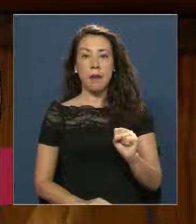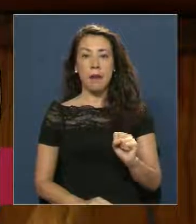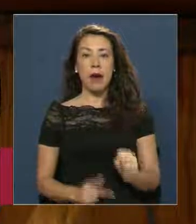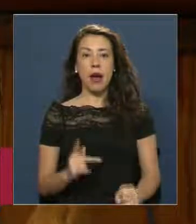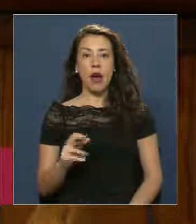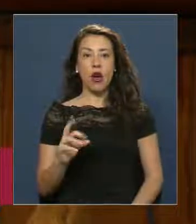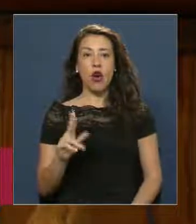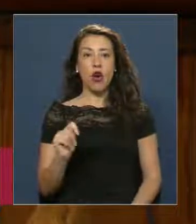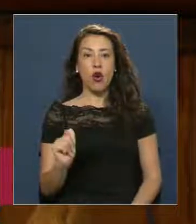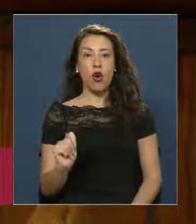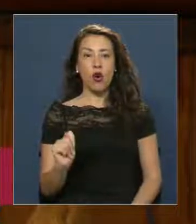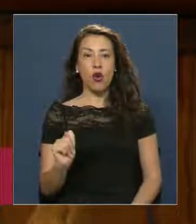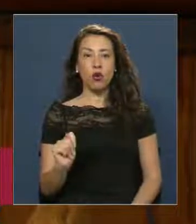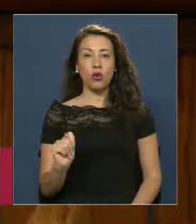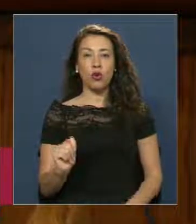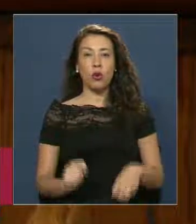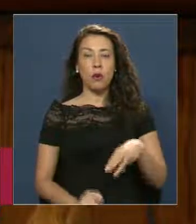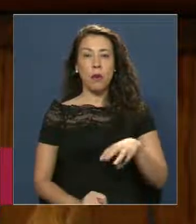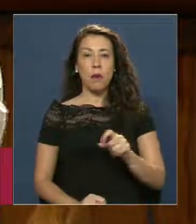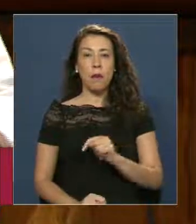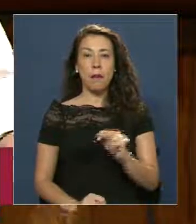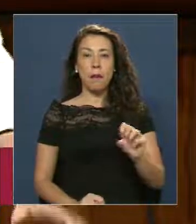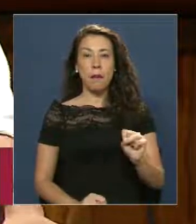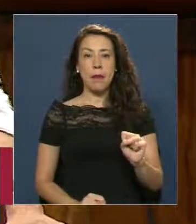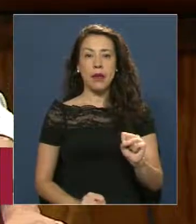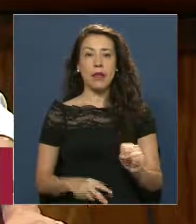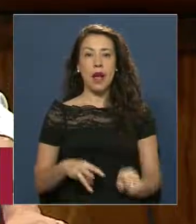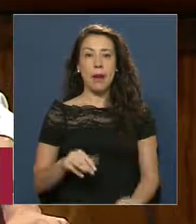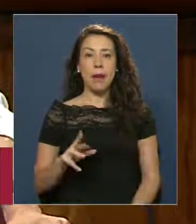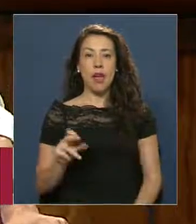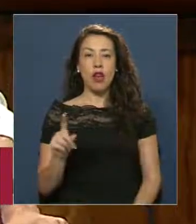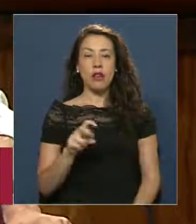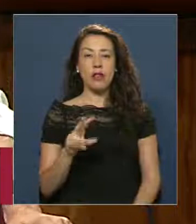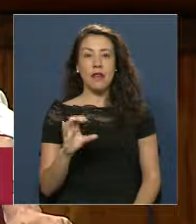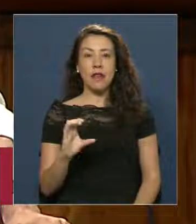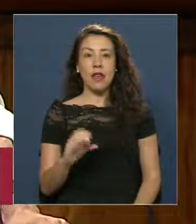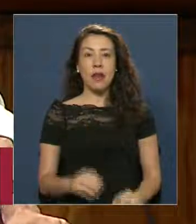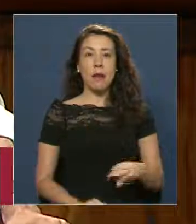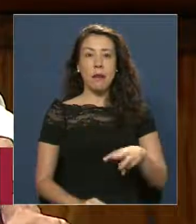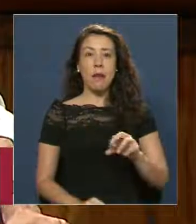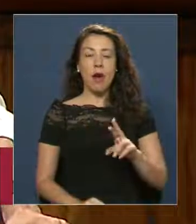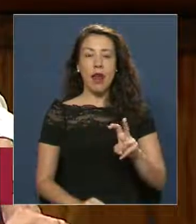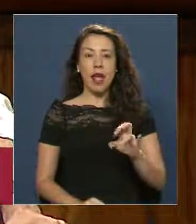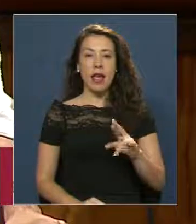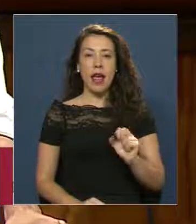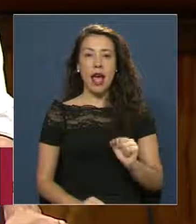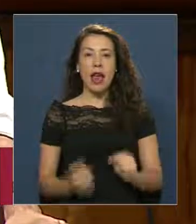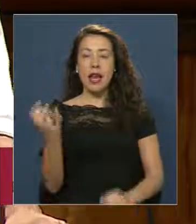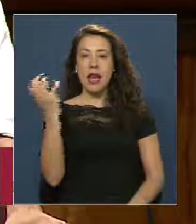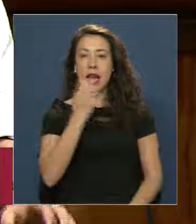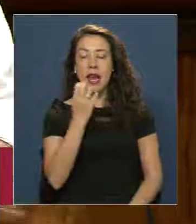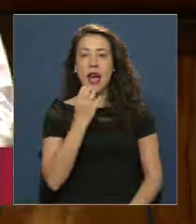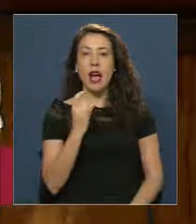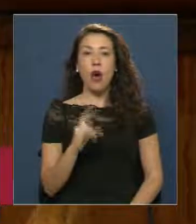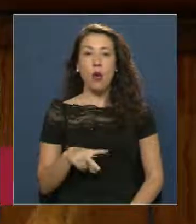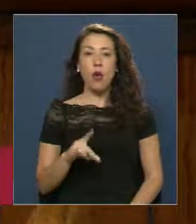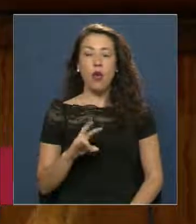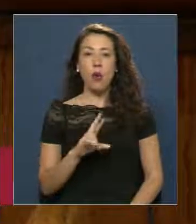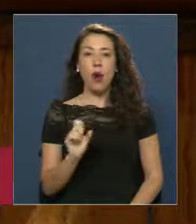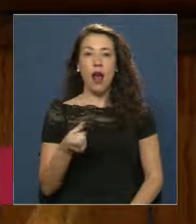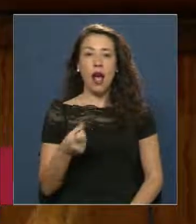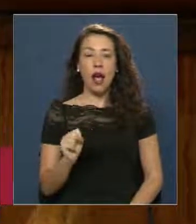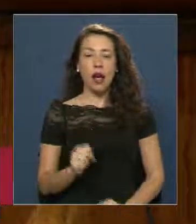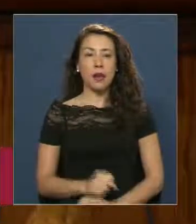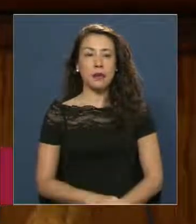Cort, don Isa, Mata, don Manuel Antonio, Mirosevich, don Blado, Moreira, don Cristian, Naranjo, don Jaime y Undurraga,